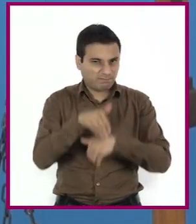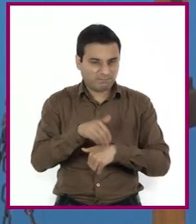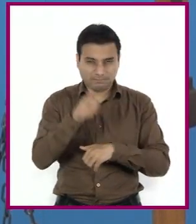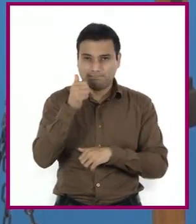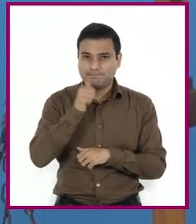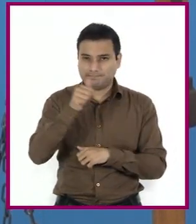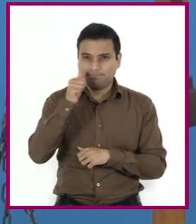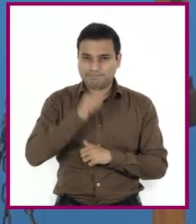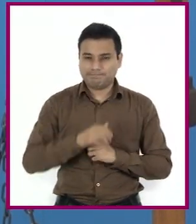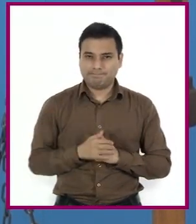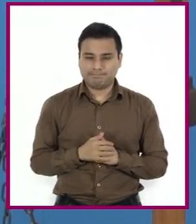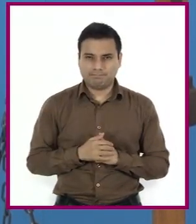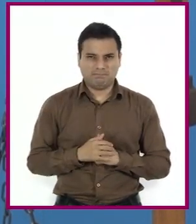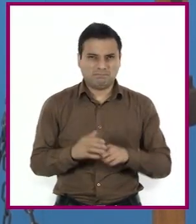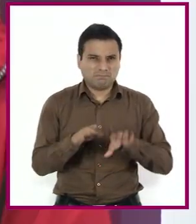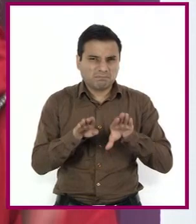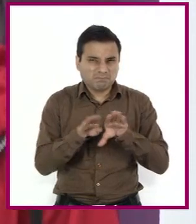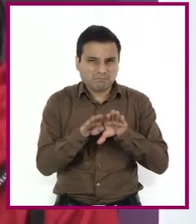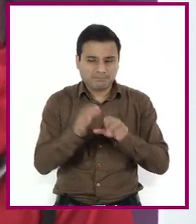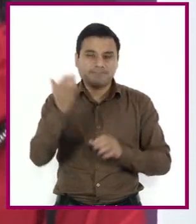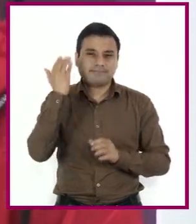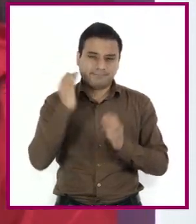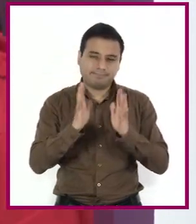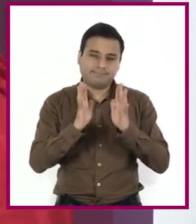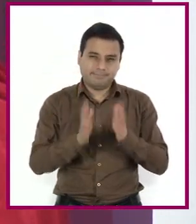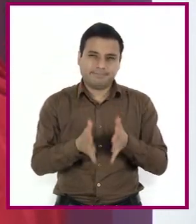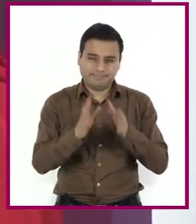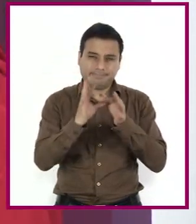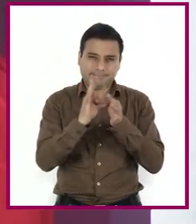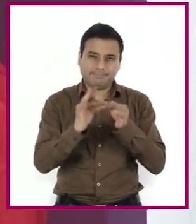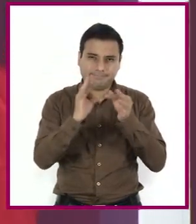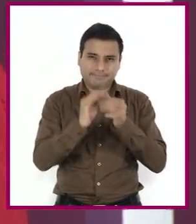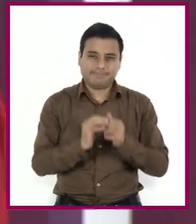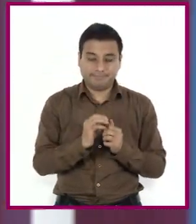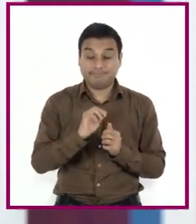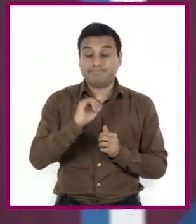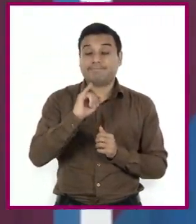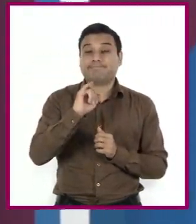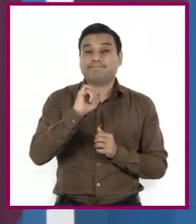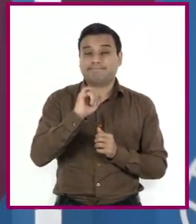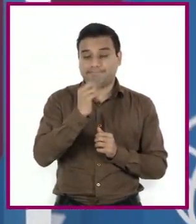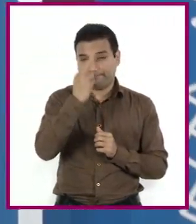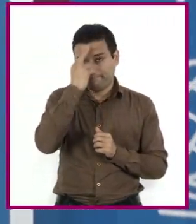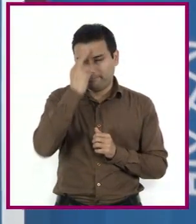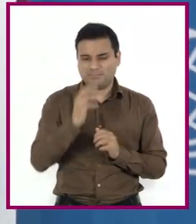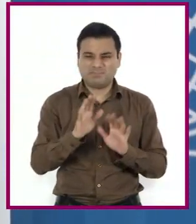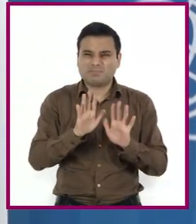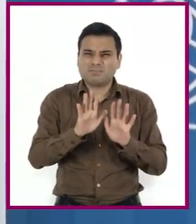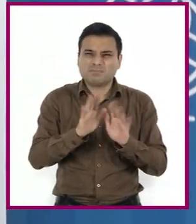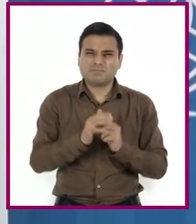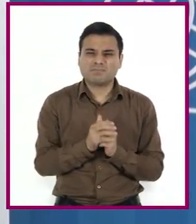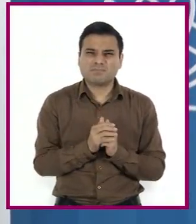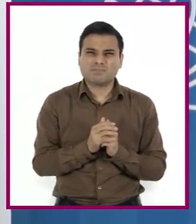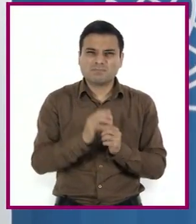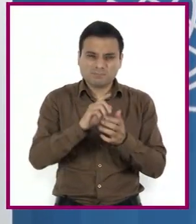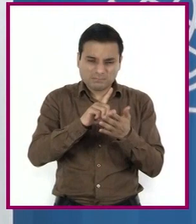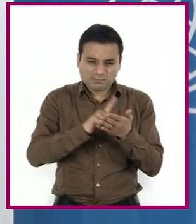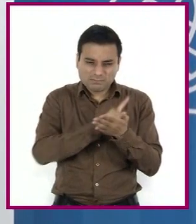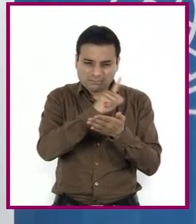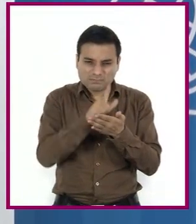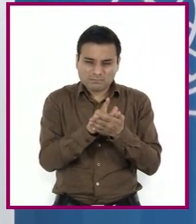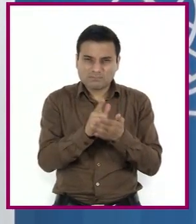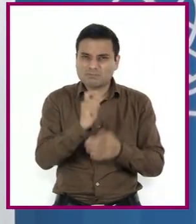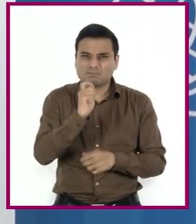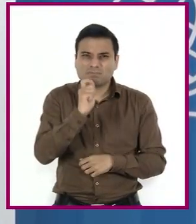ya han revisado en sesiones anteriores. Sí, lo recuerdo. Pero, maestra, ¿qué es una ley y